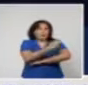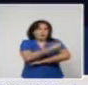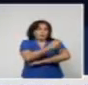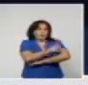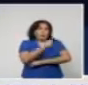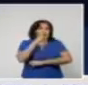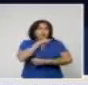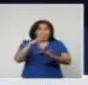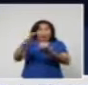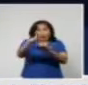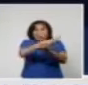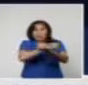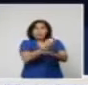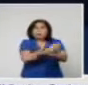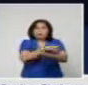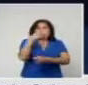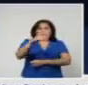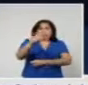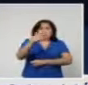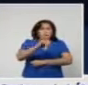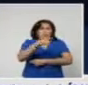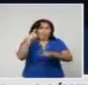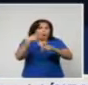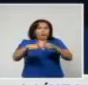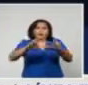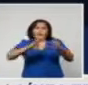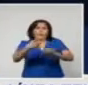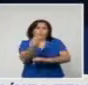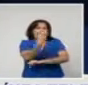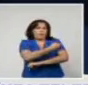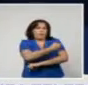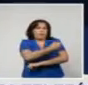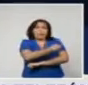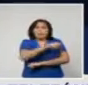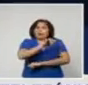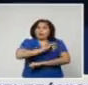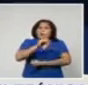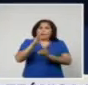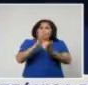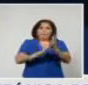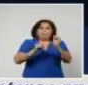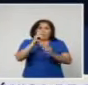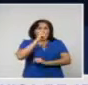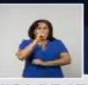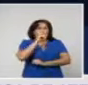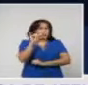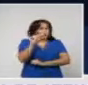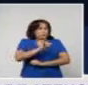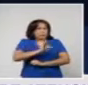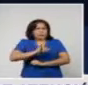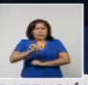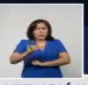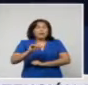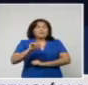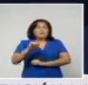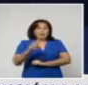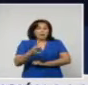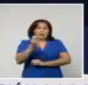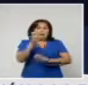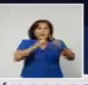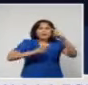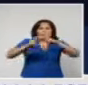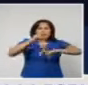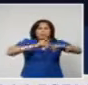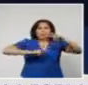que ya van a ensayar otro tipo de vacuna en el mes de noviembre, y que en los estudios que se han